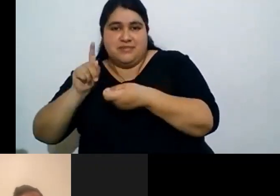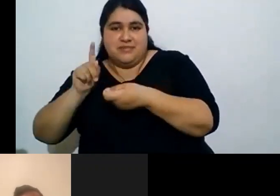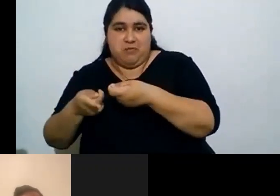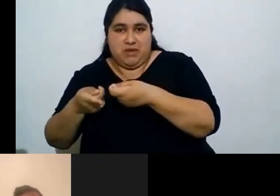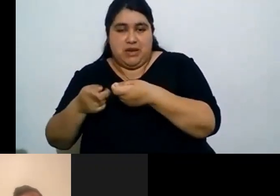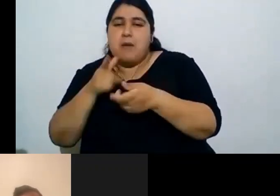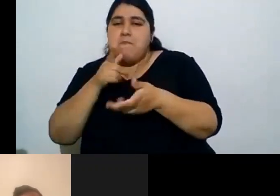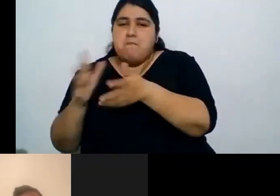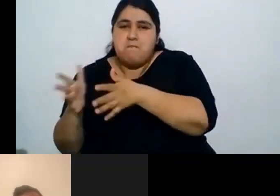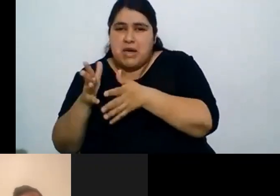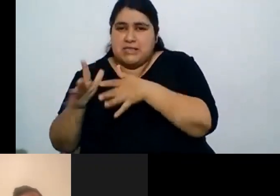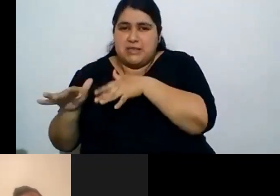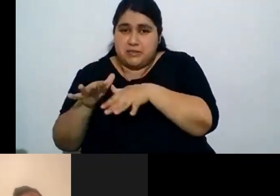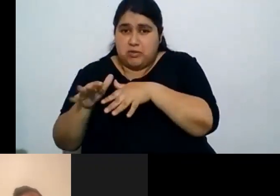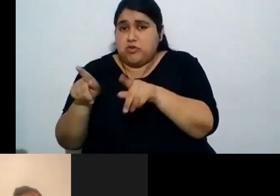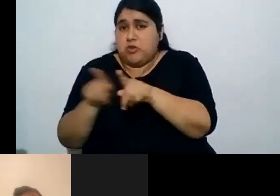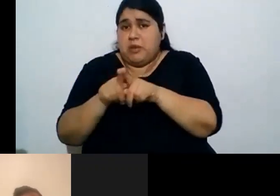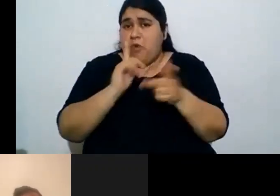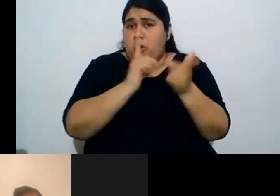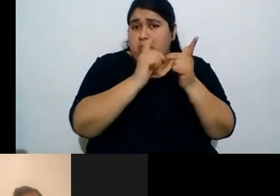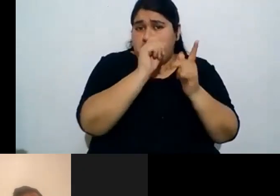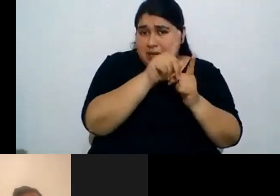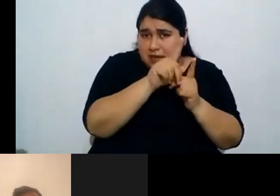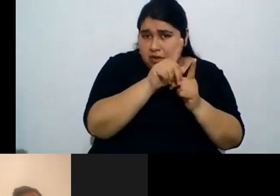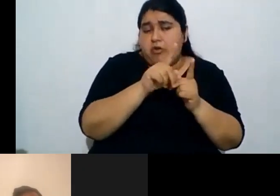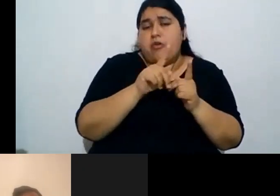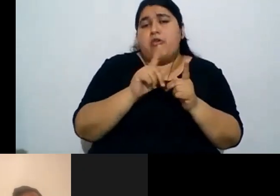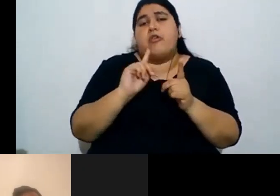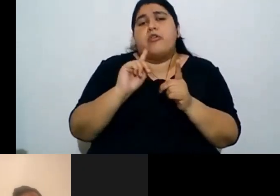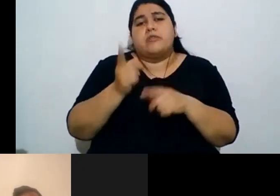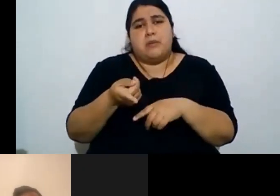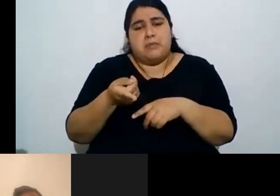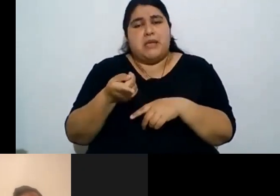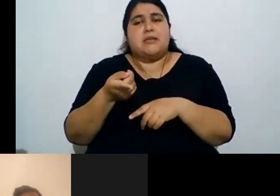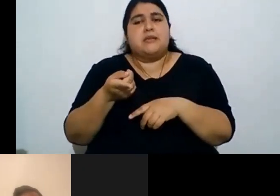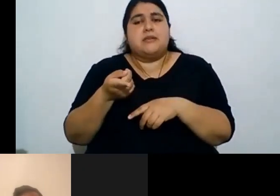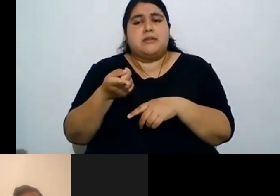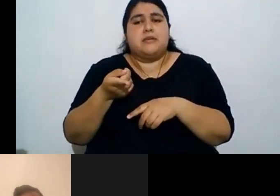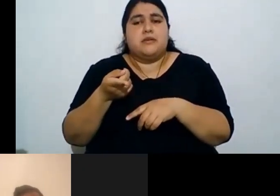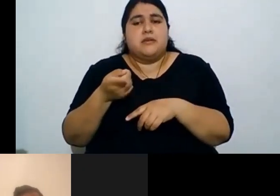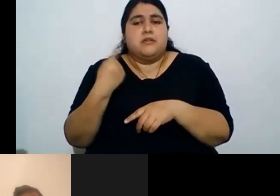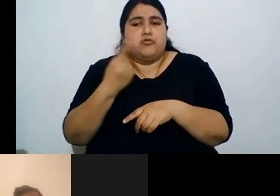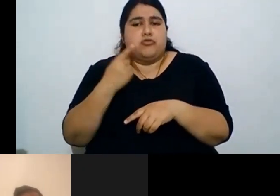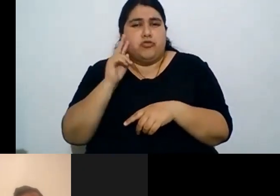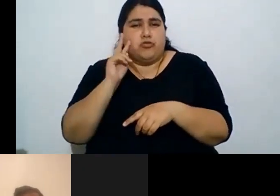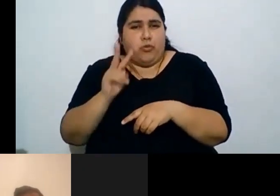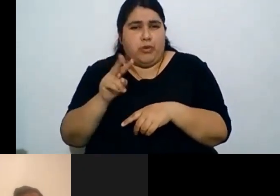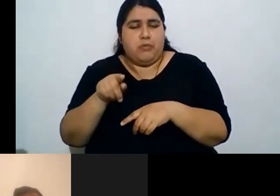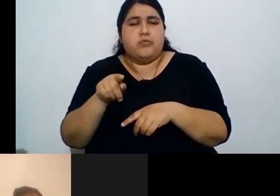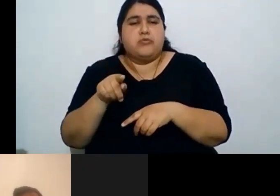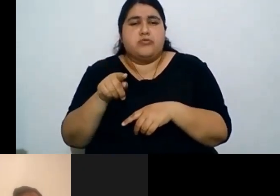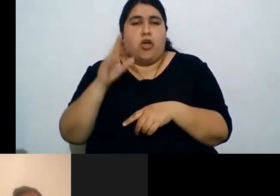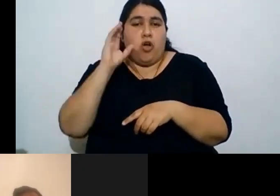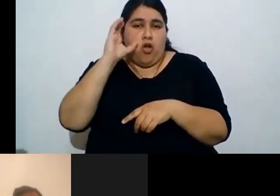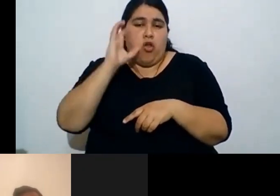como aparece en México y como, bueno, nosotros ya lo tenemos en Colombia hace muchos